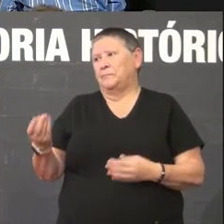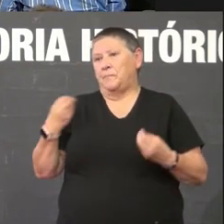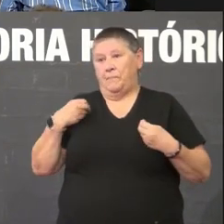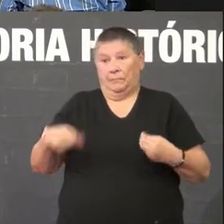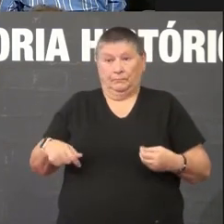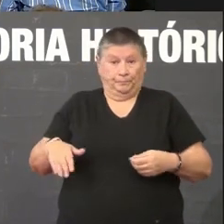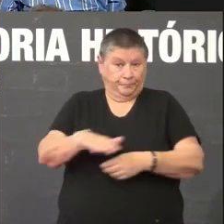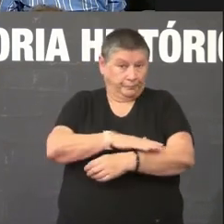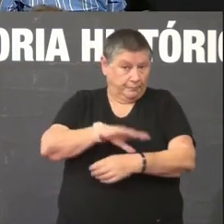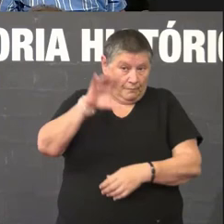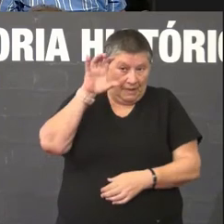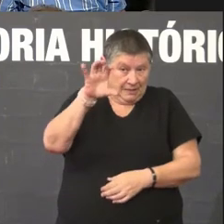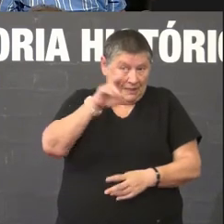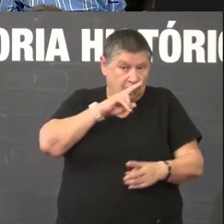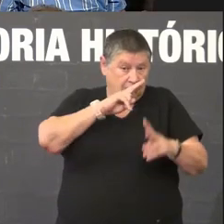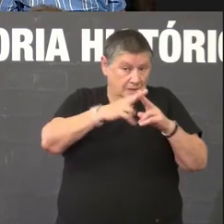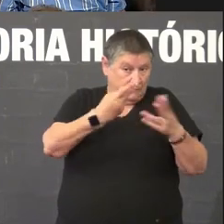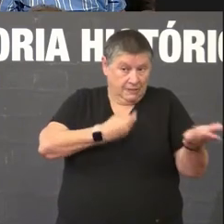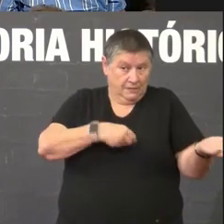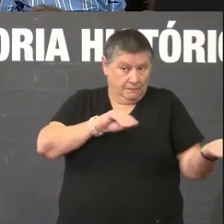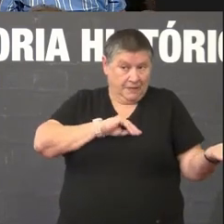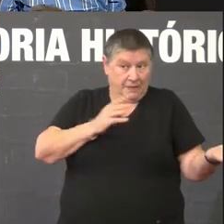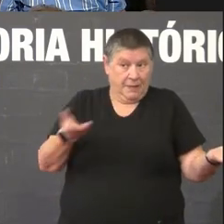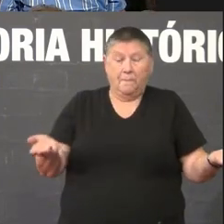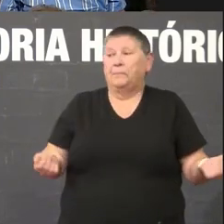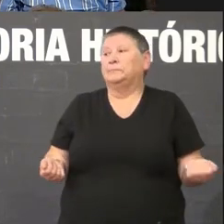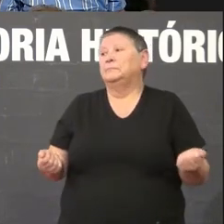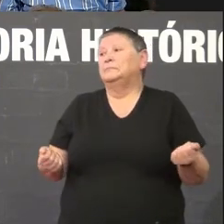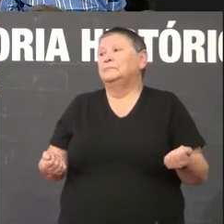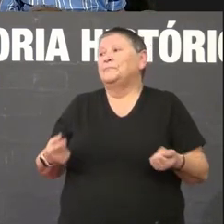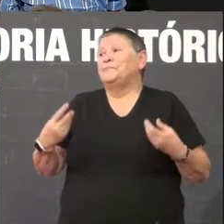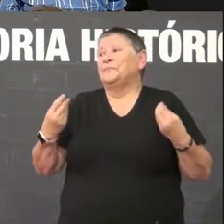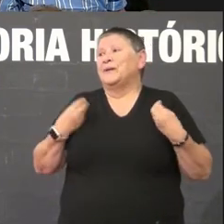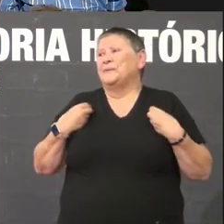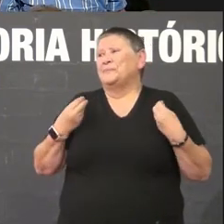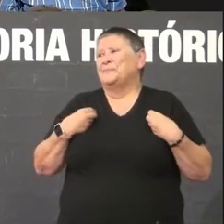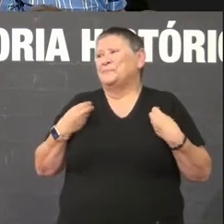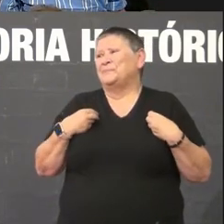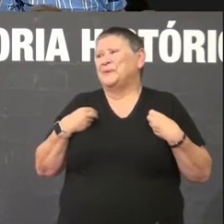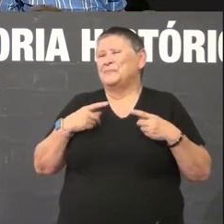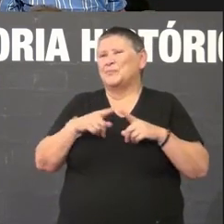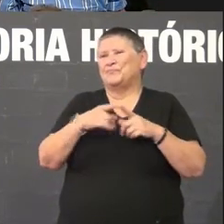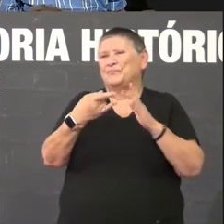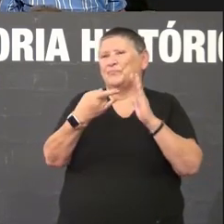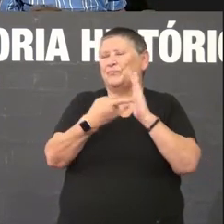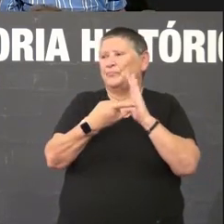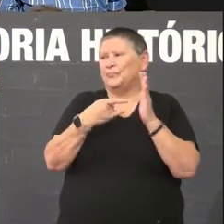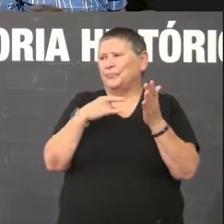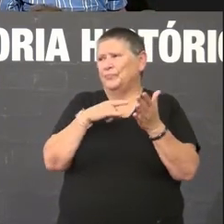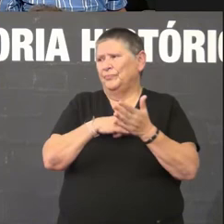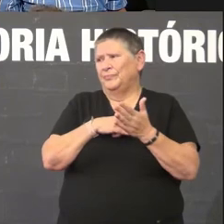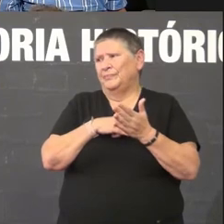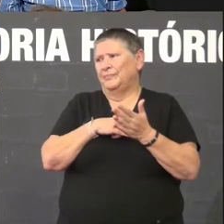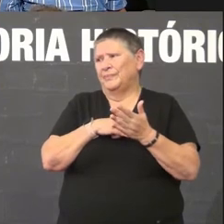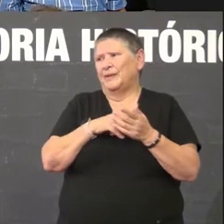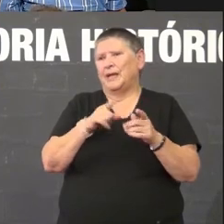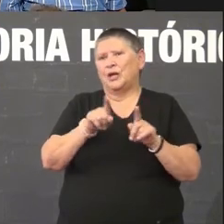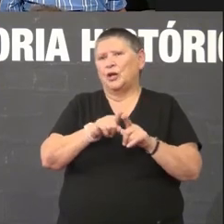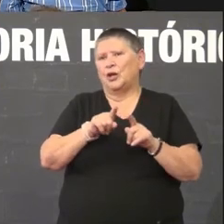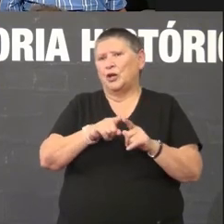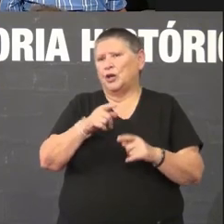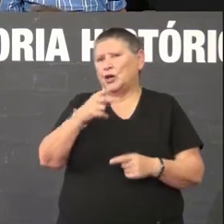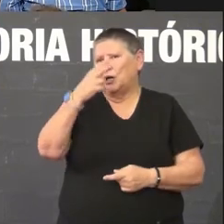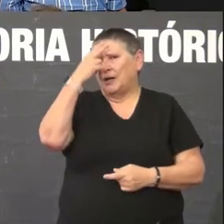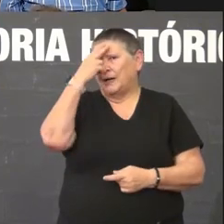Estado chamado España. Estamos vivindo un sistema que non respeta as